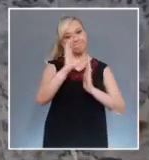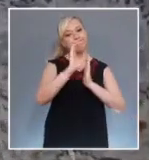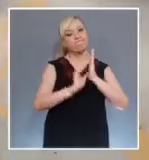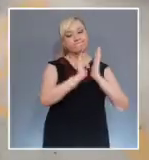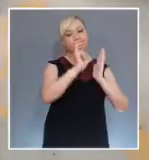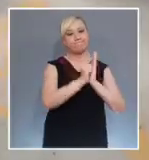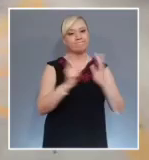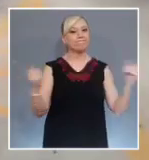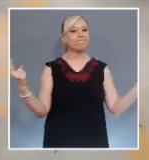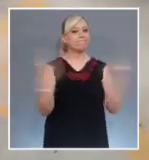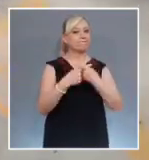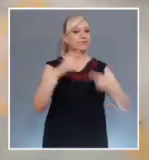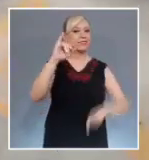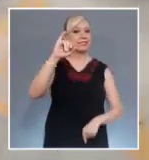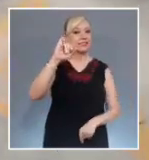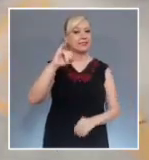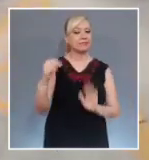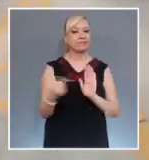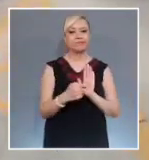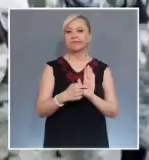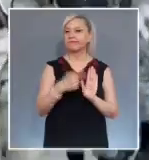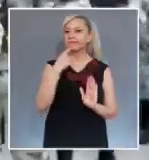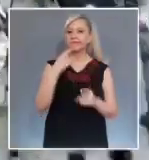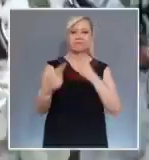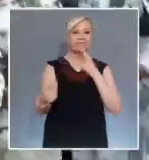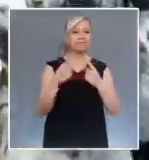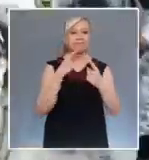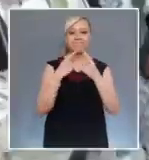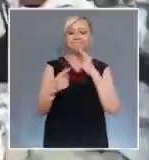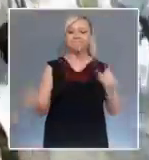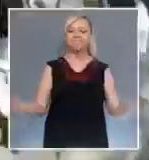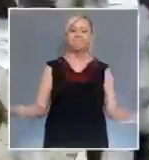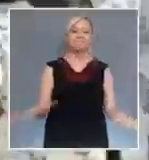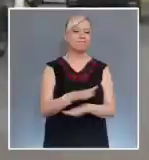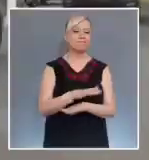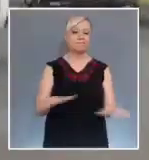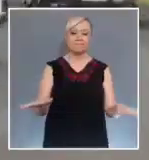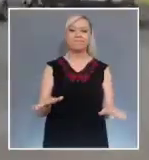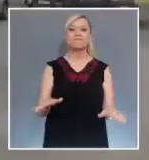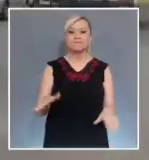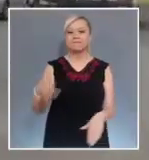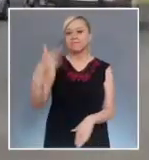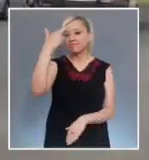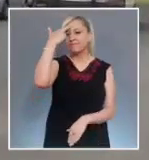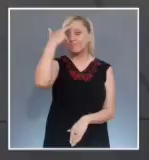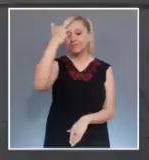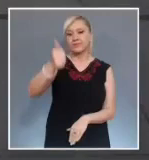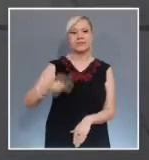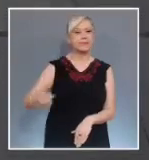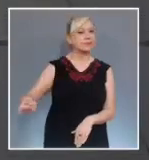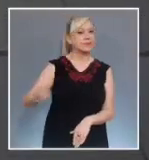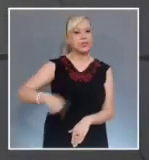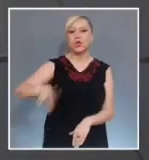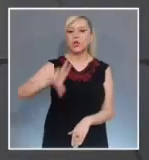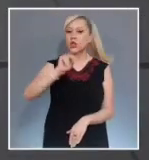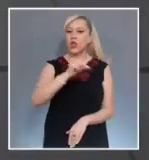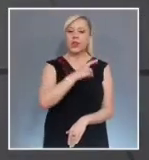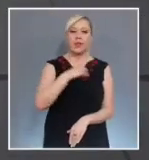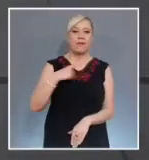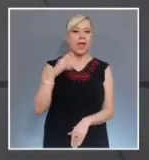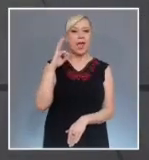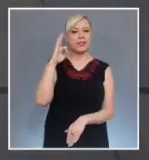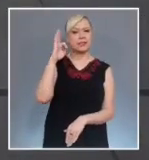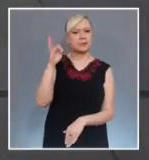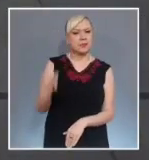nacional el pleno declaró constitucional El Deber del personal de No infligir ni tolerar actos de tortura